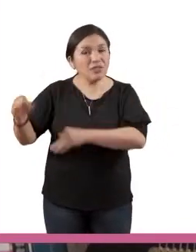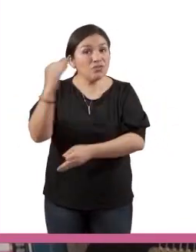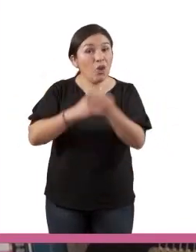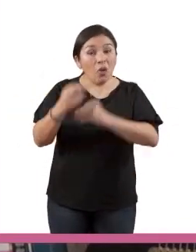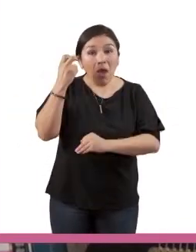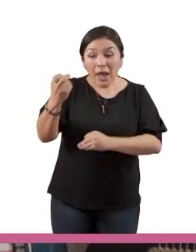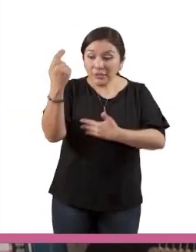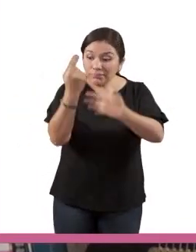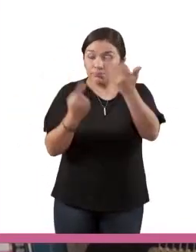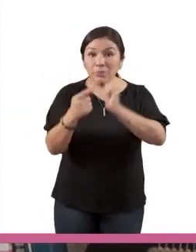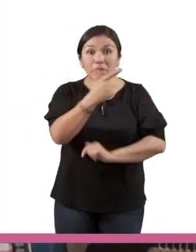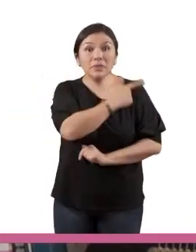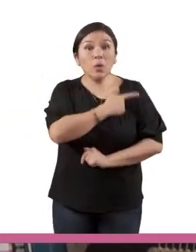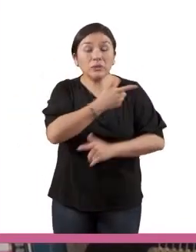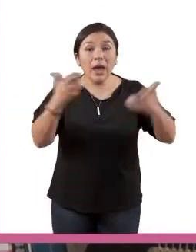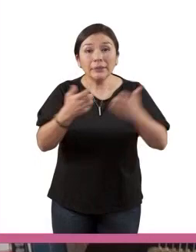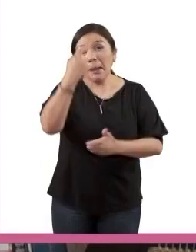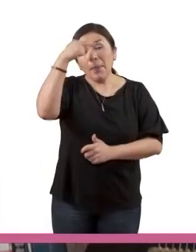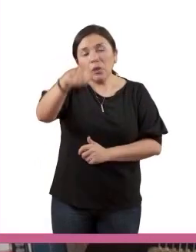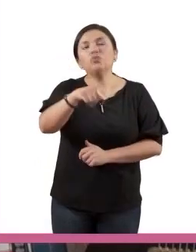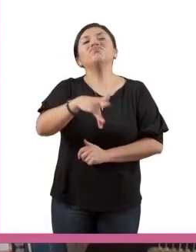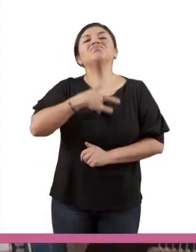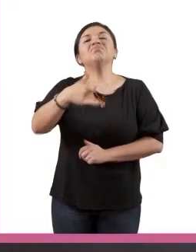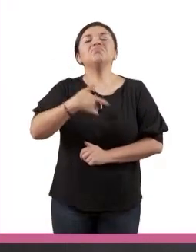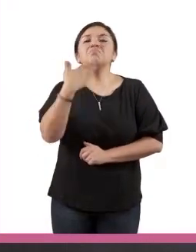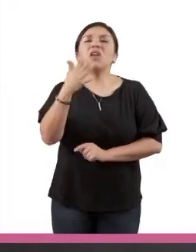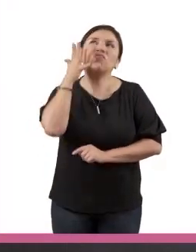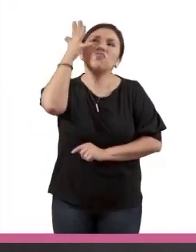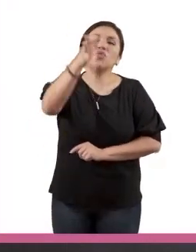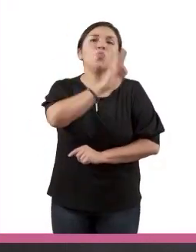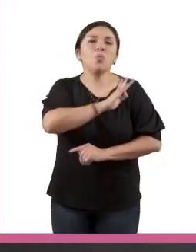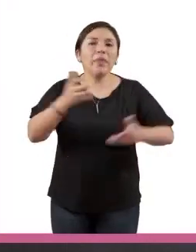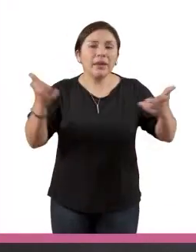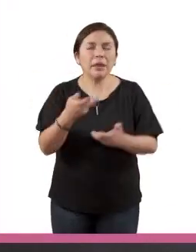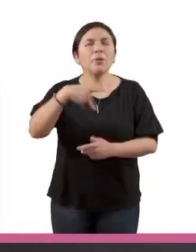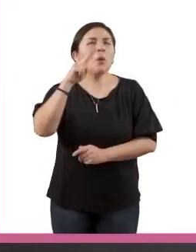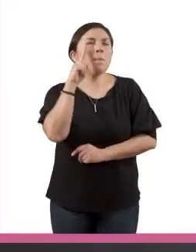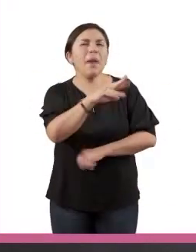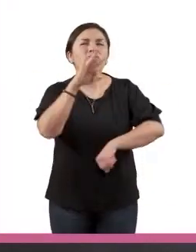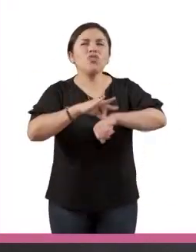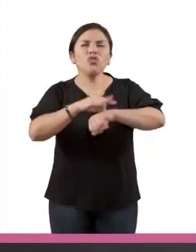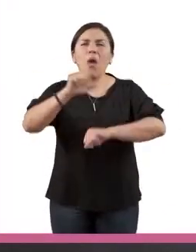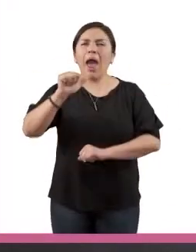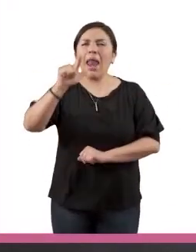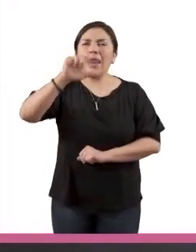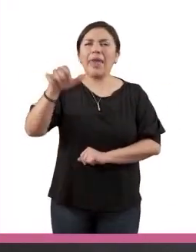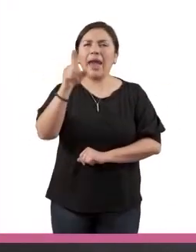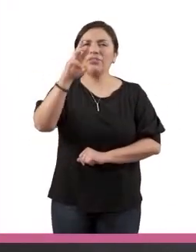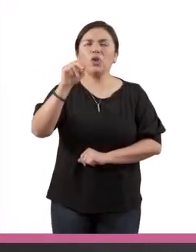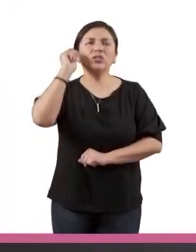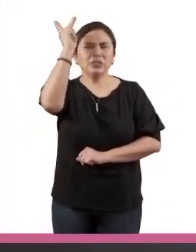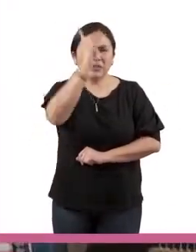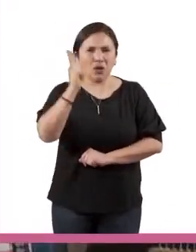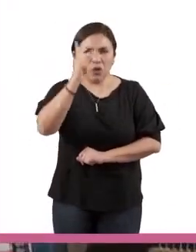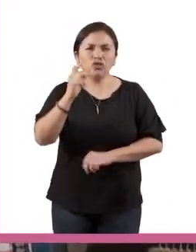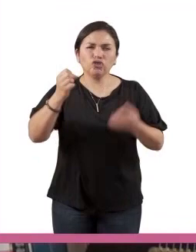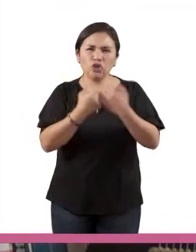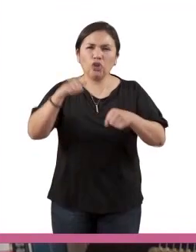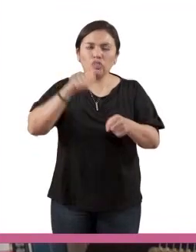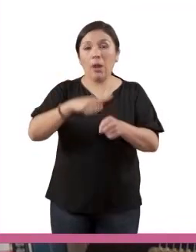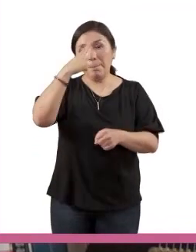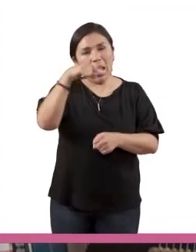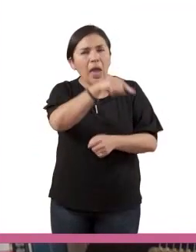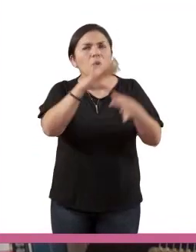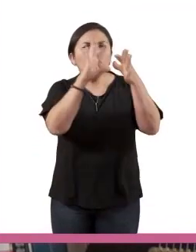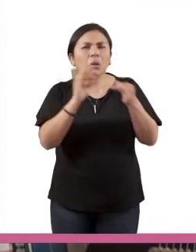eso, lo que nos gusta hacer, es para lo que sin duda somos buenos. Pero vayamos con el doctor Alejandro Beltrán, psicoanalista y sociólogo, para que